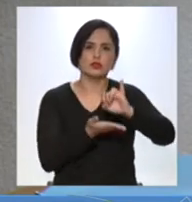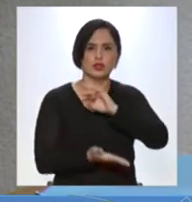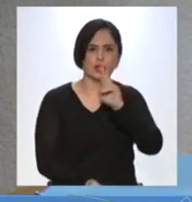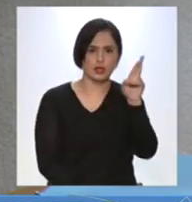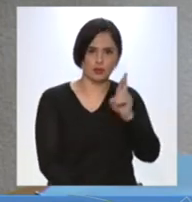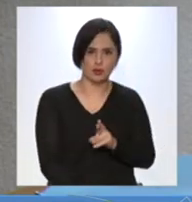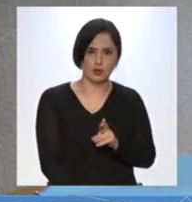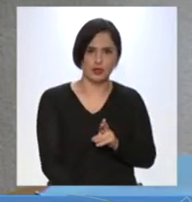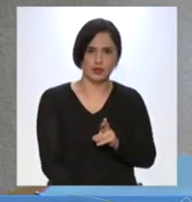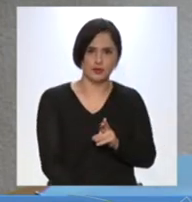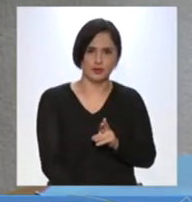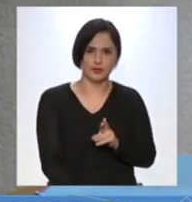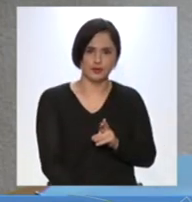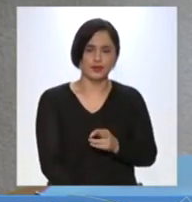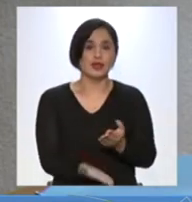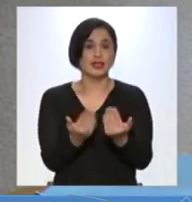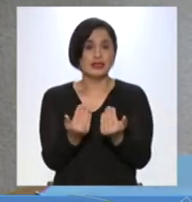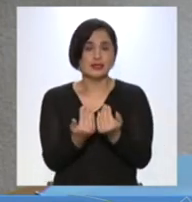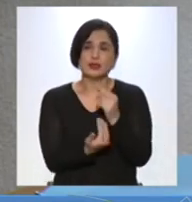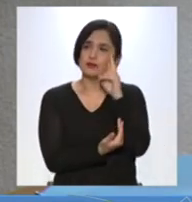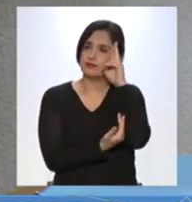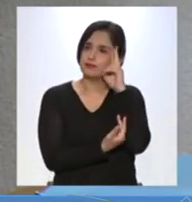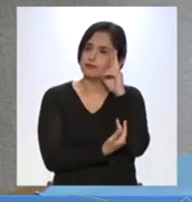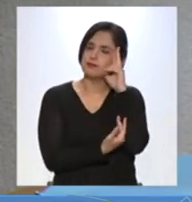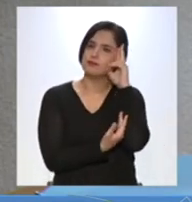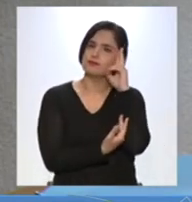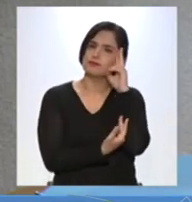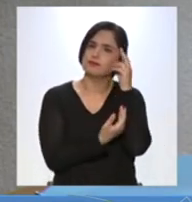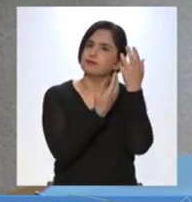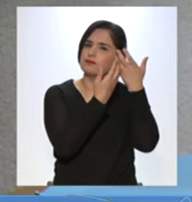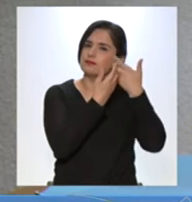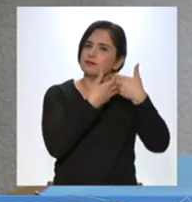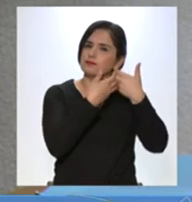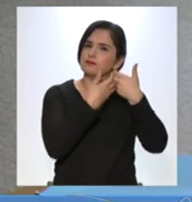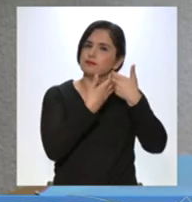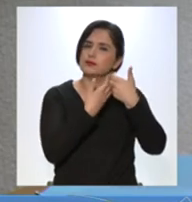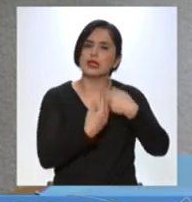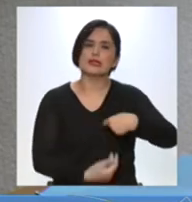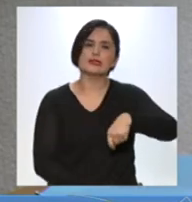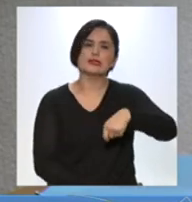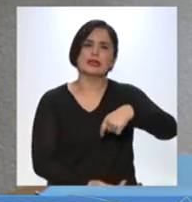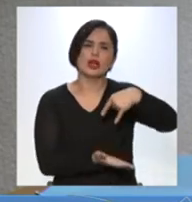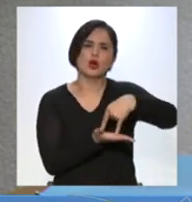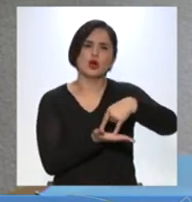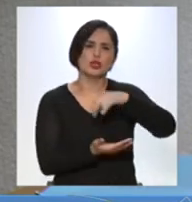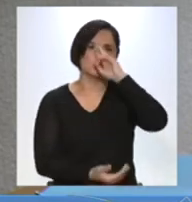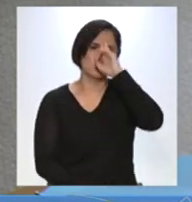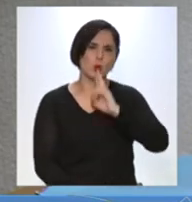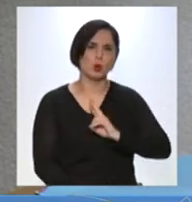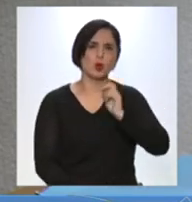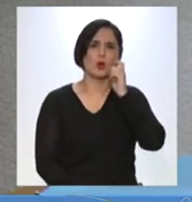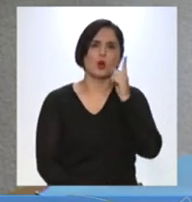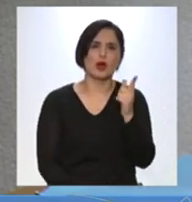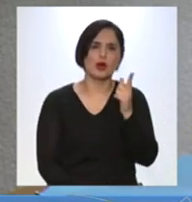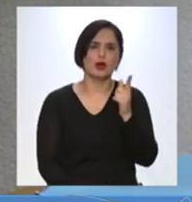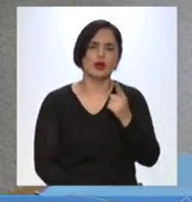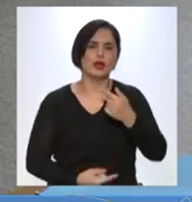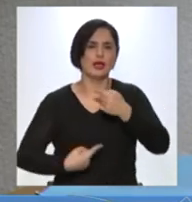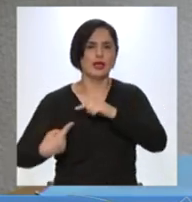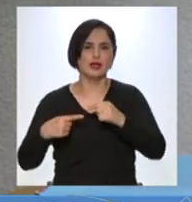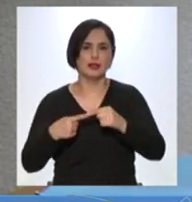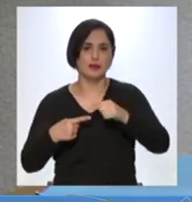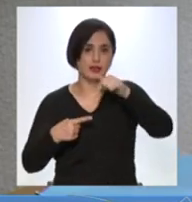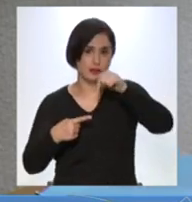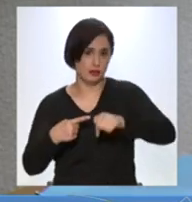la institucionalidad. Necesitamos reflexionar acerca del rol del Senado y del Congreso en el debate nacional del presente y del